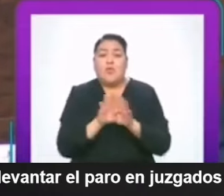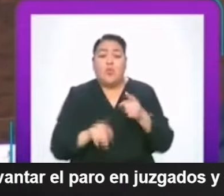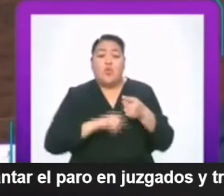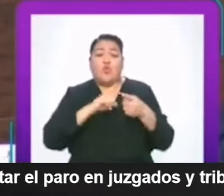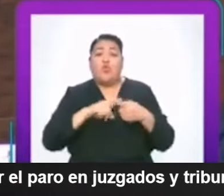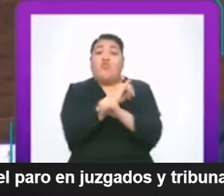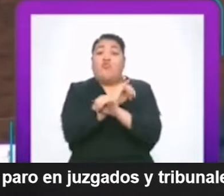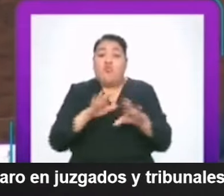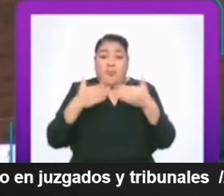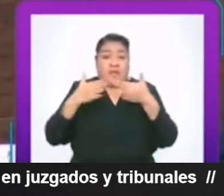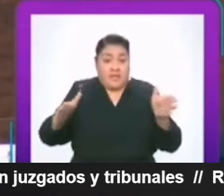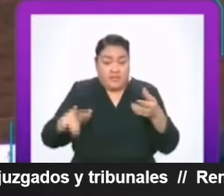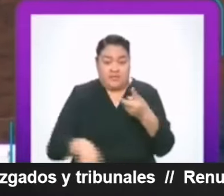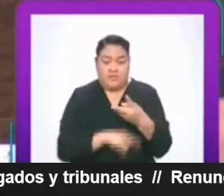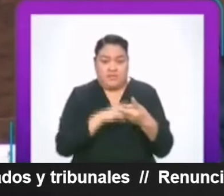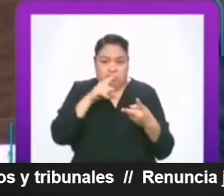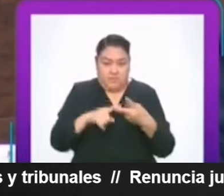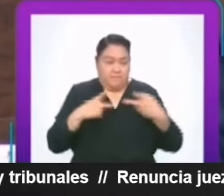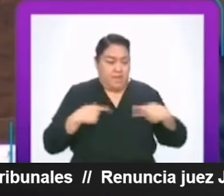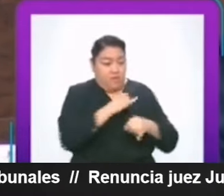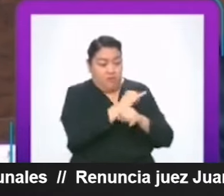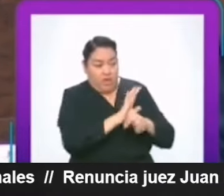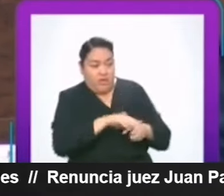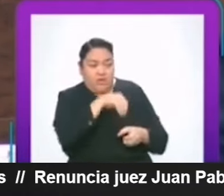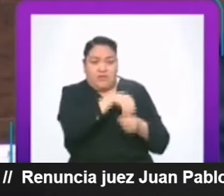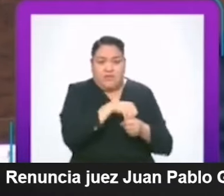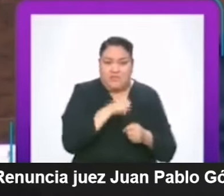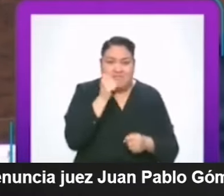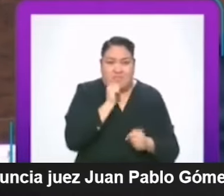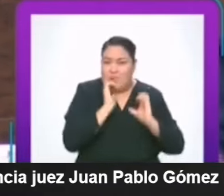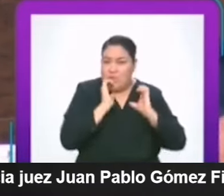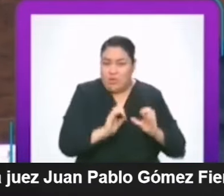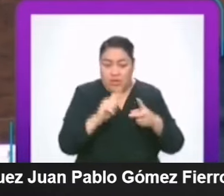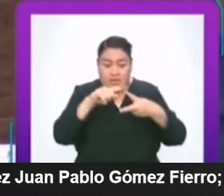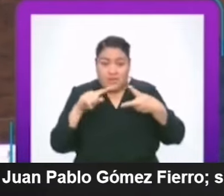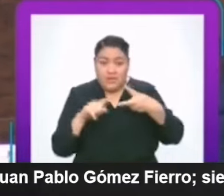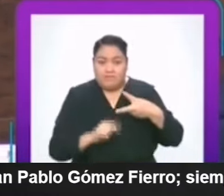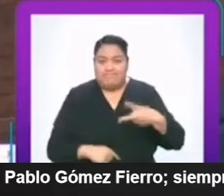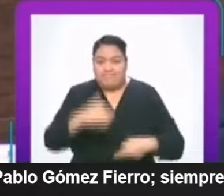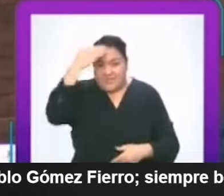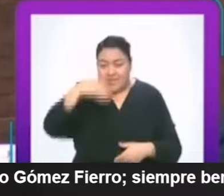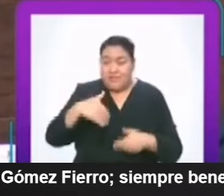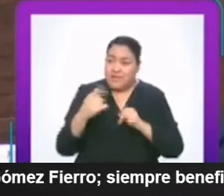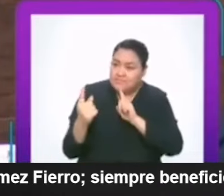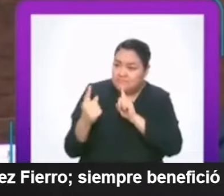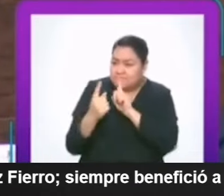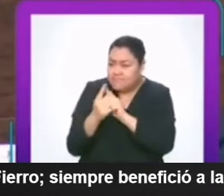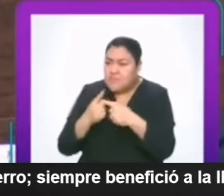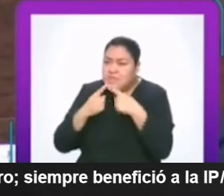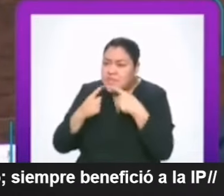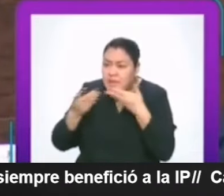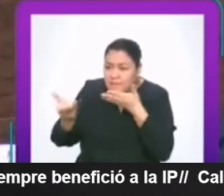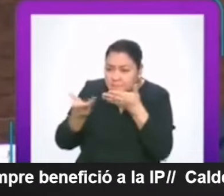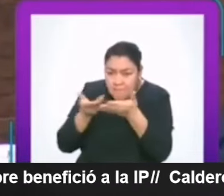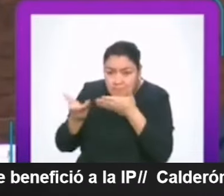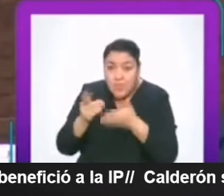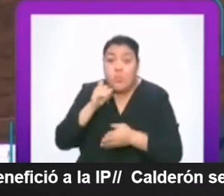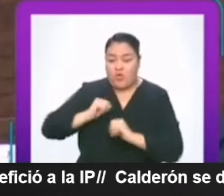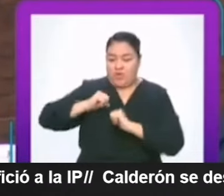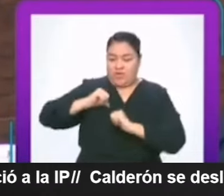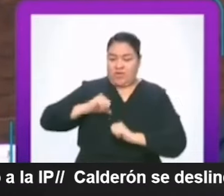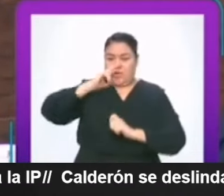protección de datos personales y el de acceso a la información. Destacar que haber tenido este primer acercamiento con